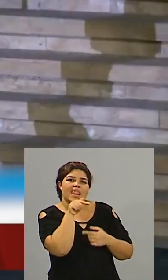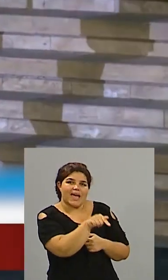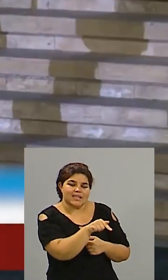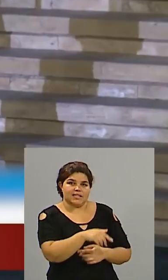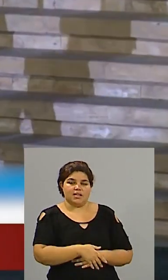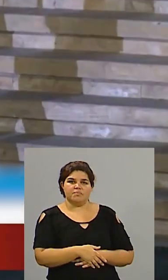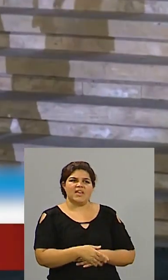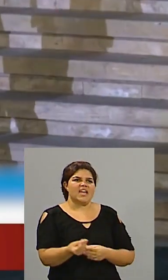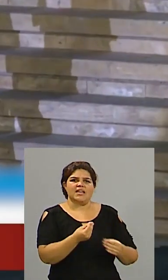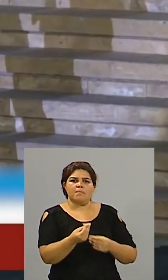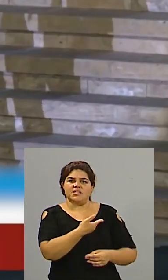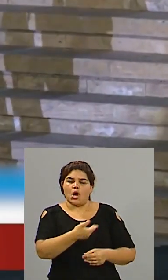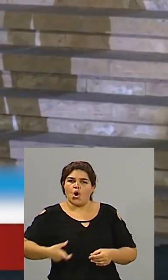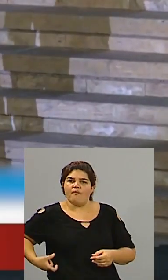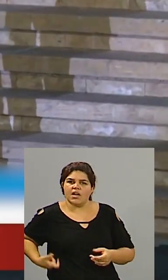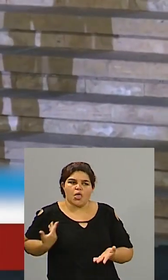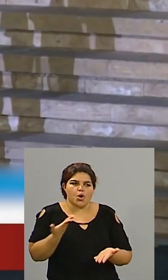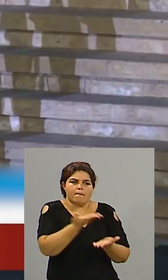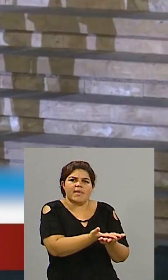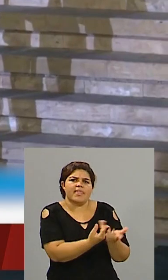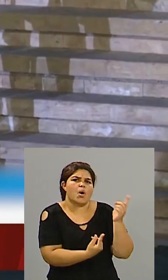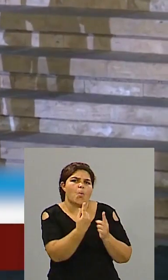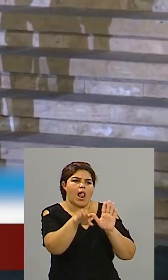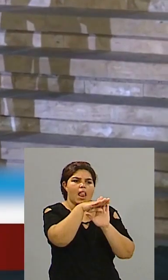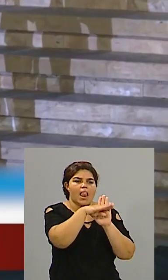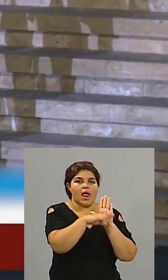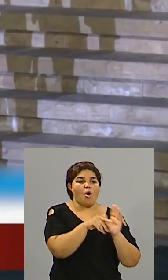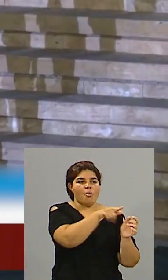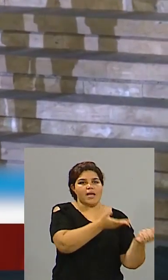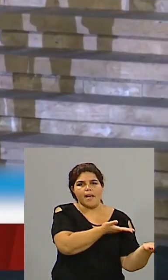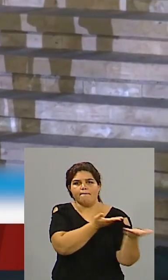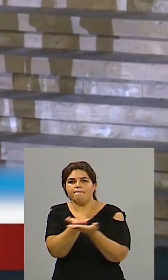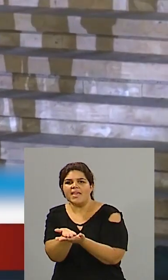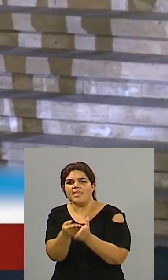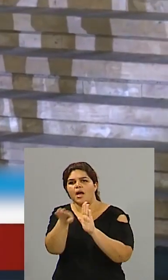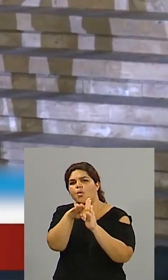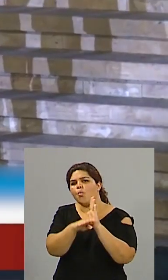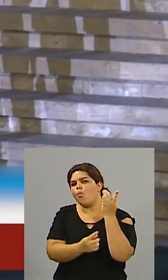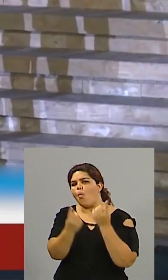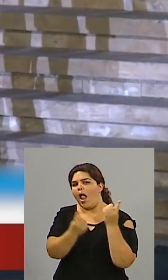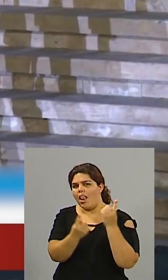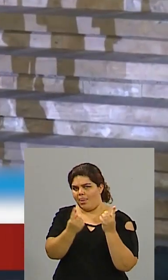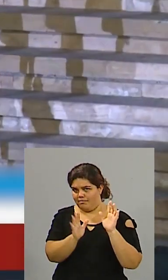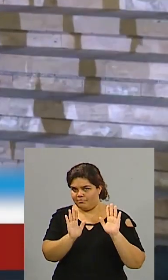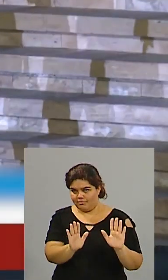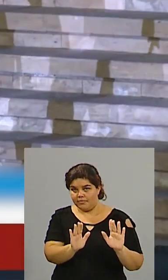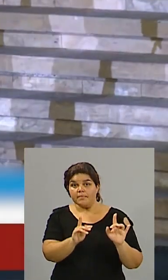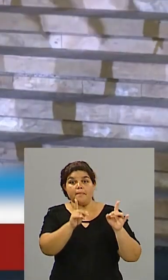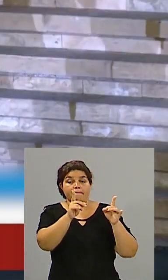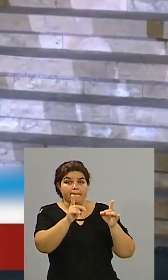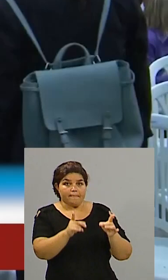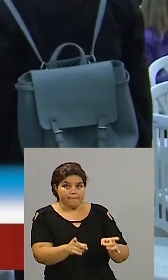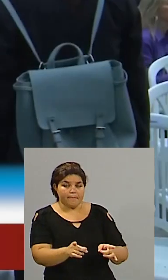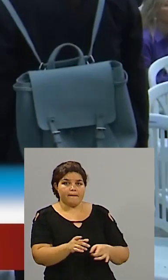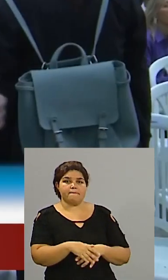pedido el gobernador o qué le ha pedido específicamente al gobernador en justicia y seguridad a ella, pero sobre todo